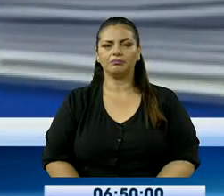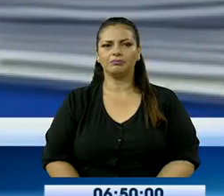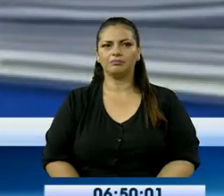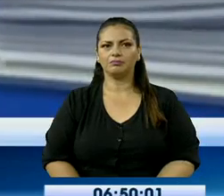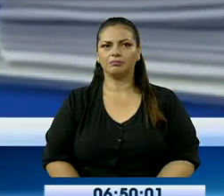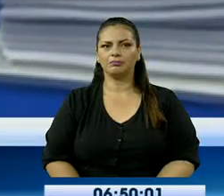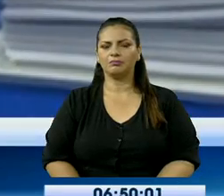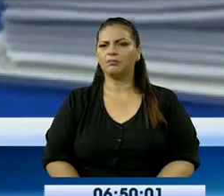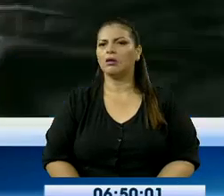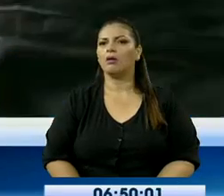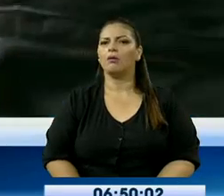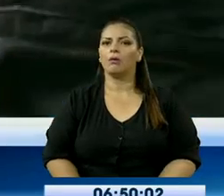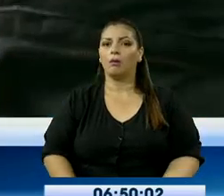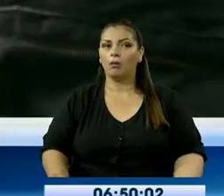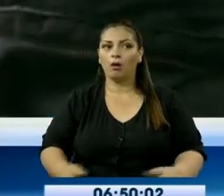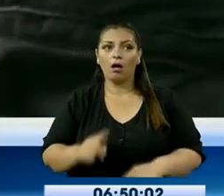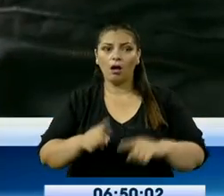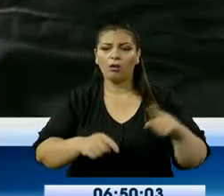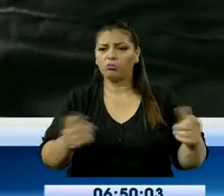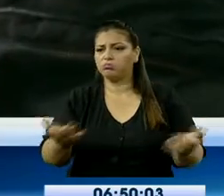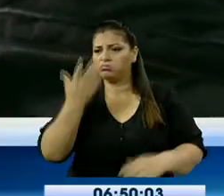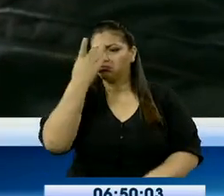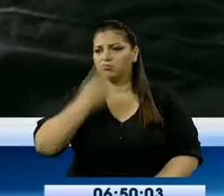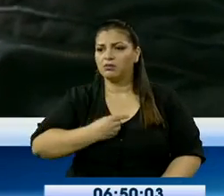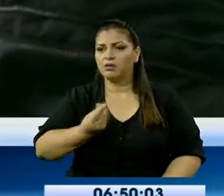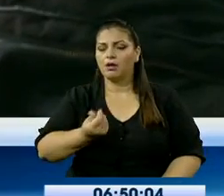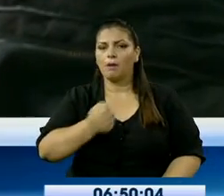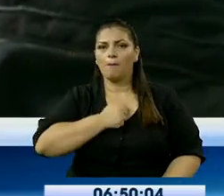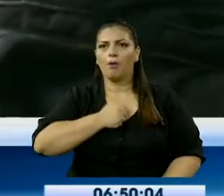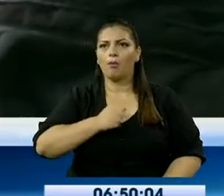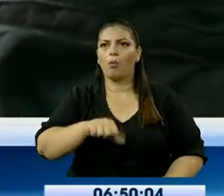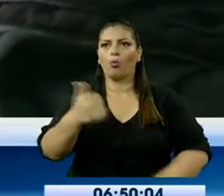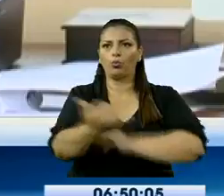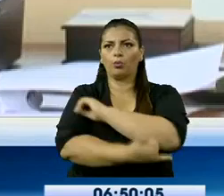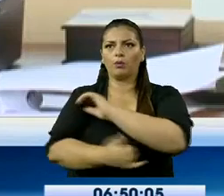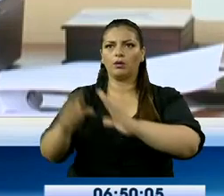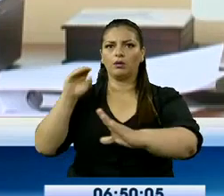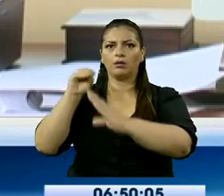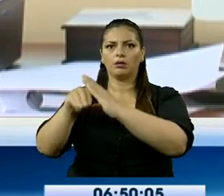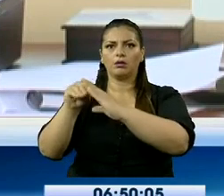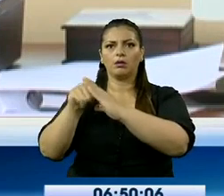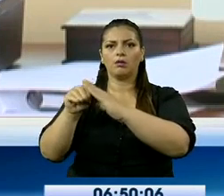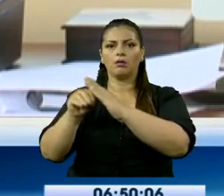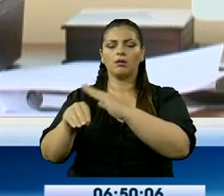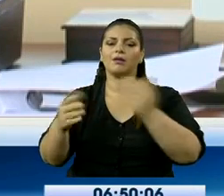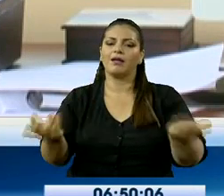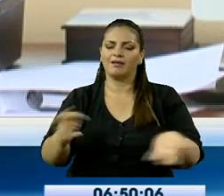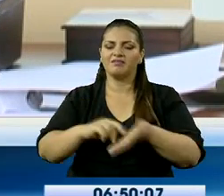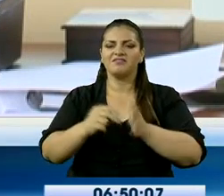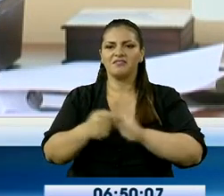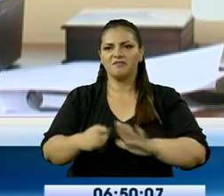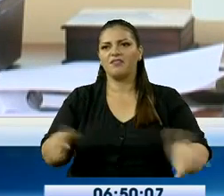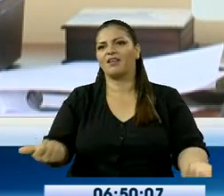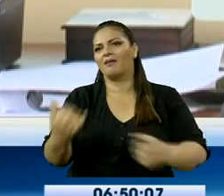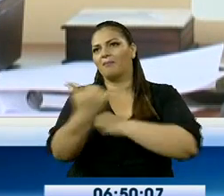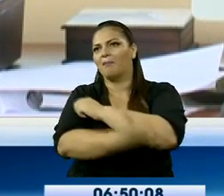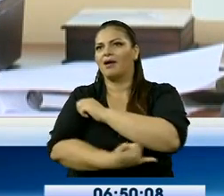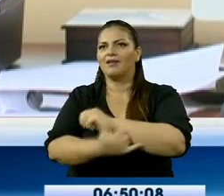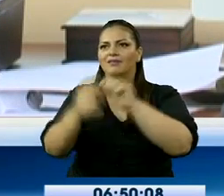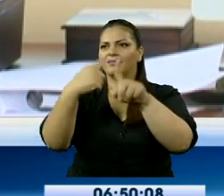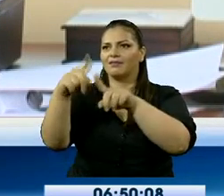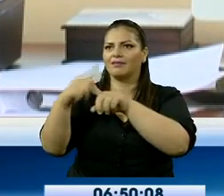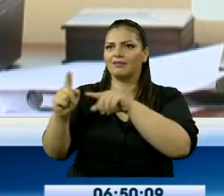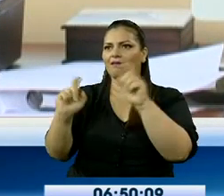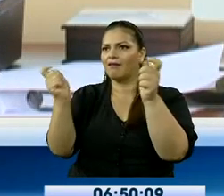los paraísos fiscales, el trabajo debe coordinarse a escala internacional. Para acabar con los paraísos fiscales tienen que ser manejados a través de